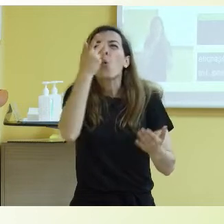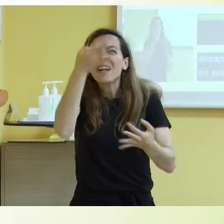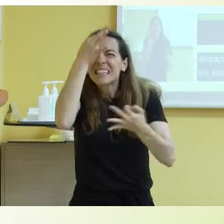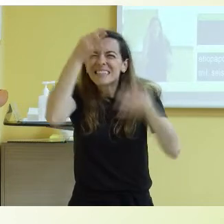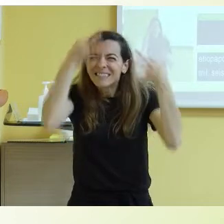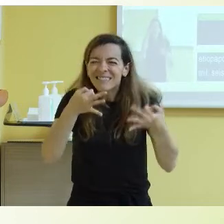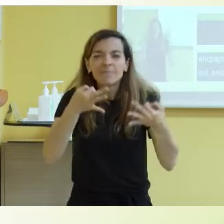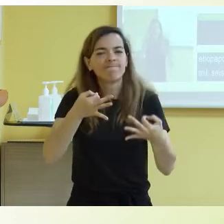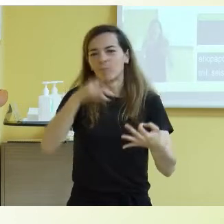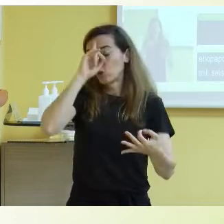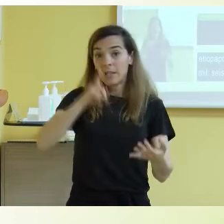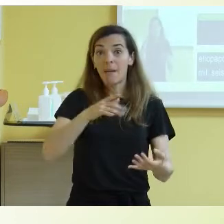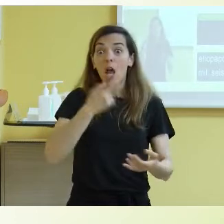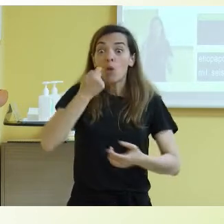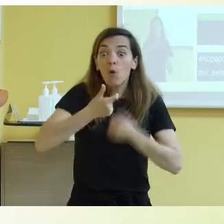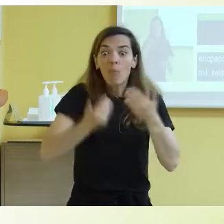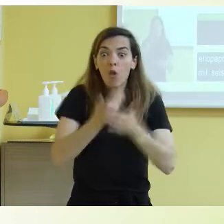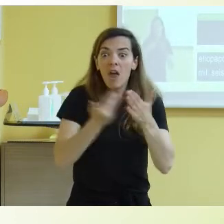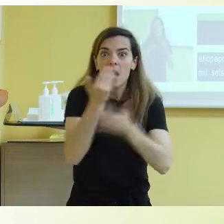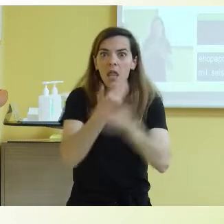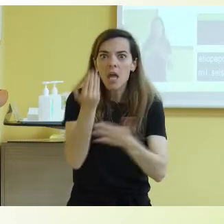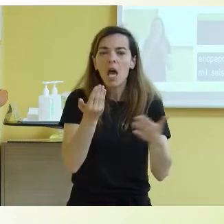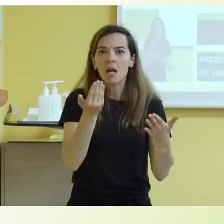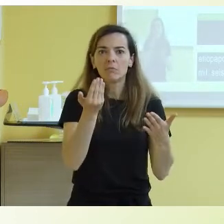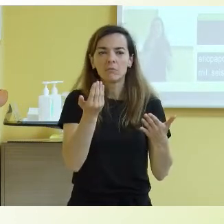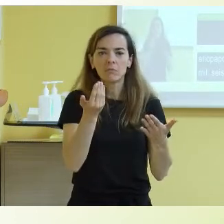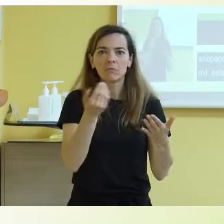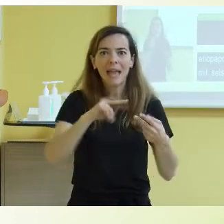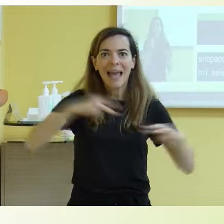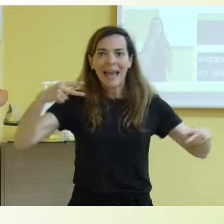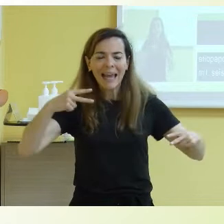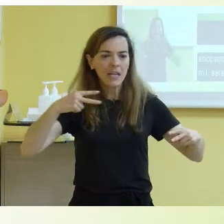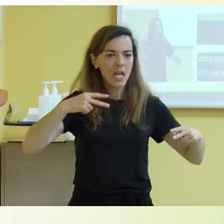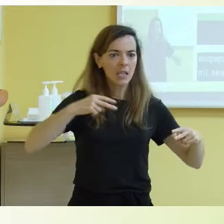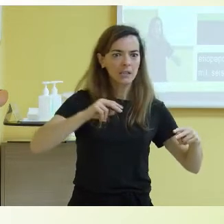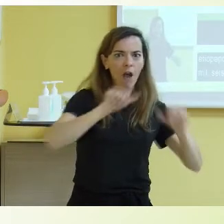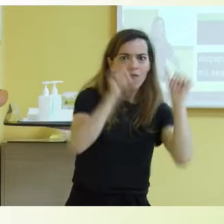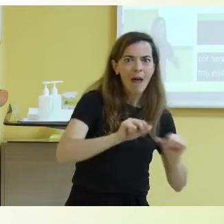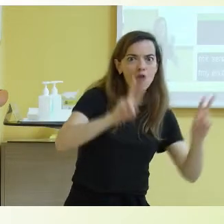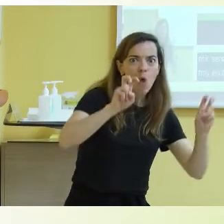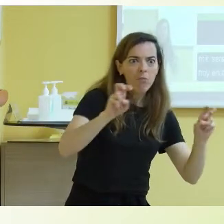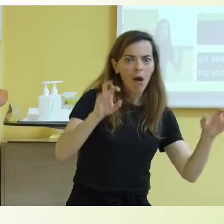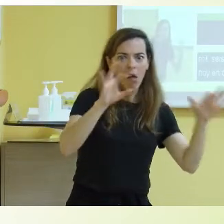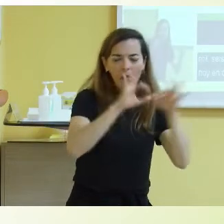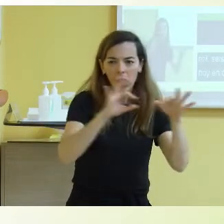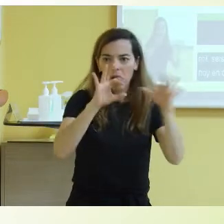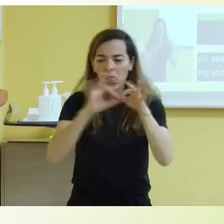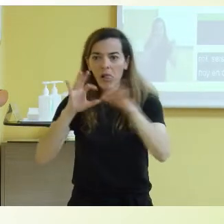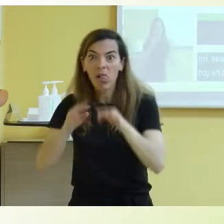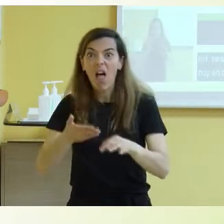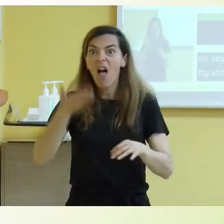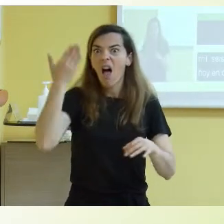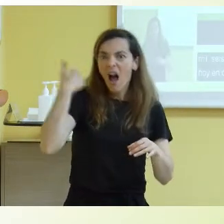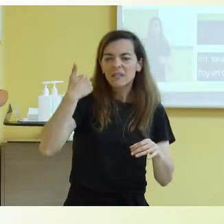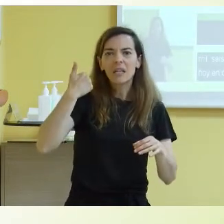hoy en día cada vez se están descubriendo nuevas relaciones entre nuevos genes y nuevos fenotipos, que antes teníamos esos fenotipos encuadrados dentro